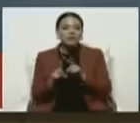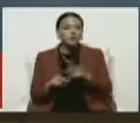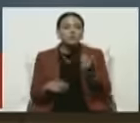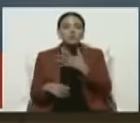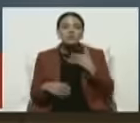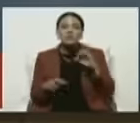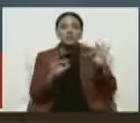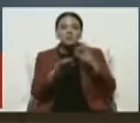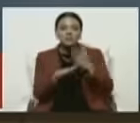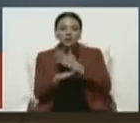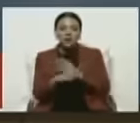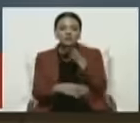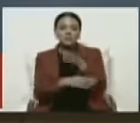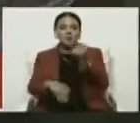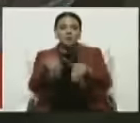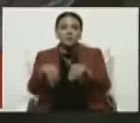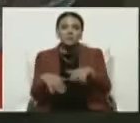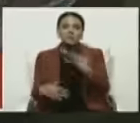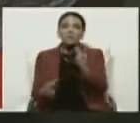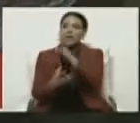en este momento en Gaza y Rafah.